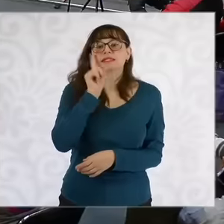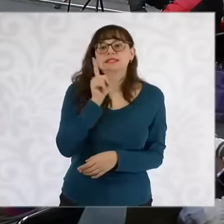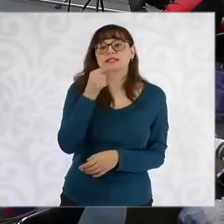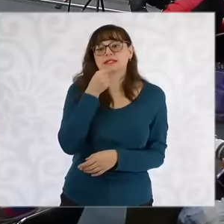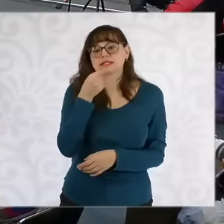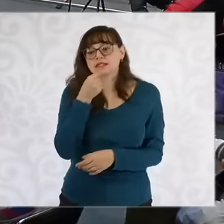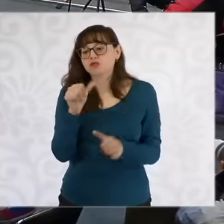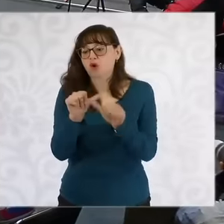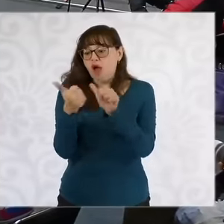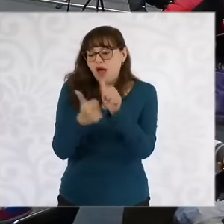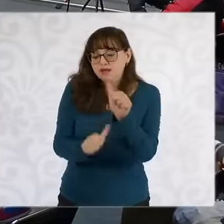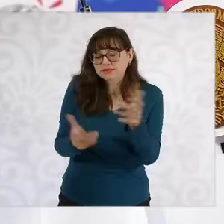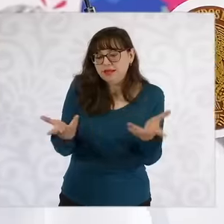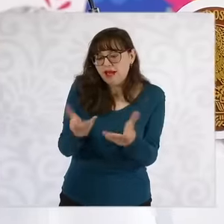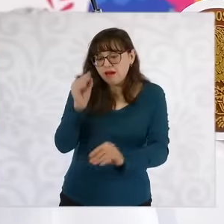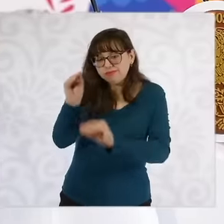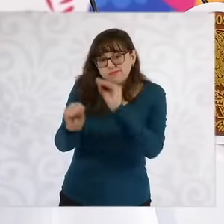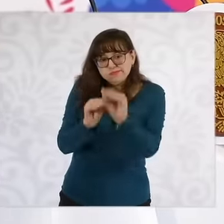gracias,